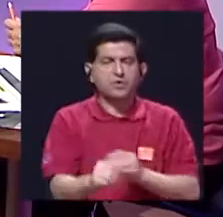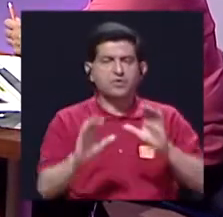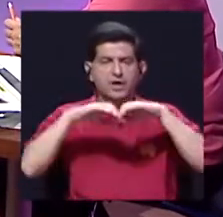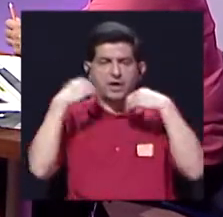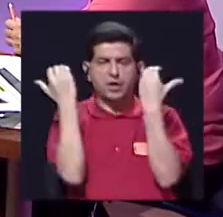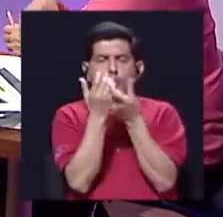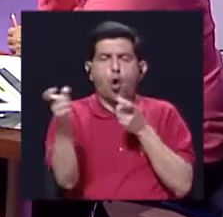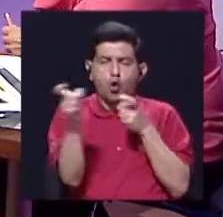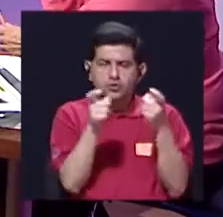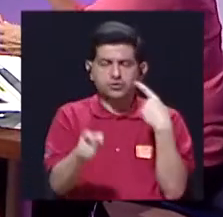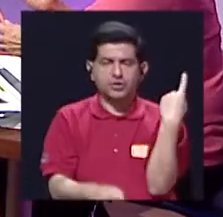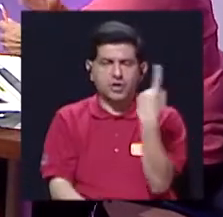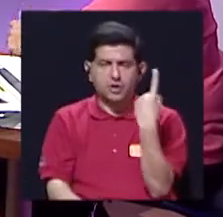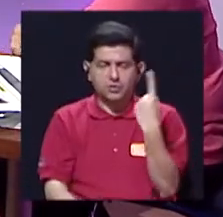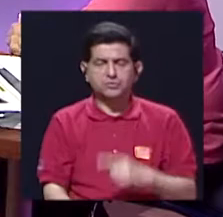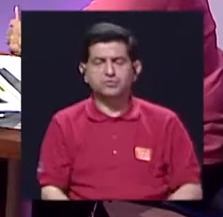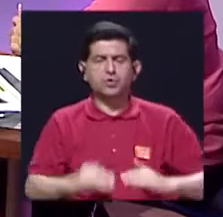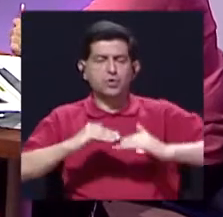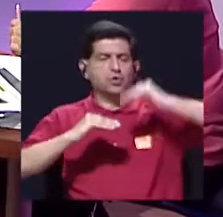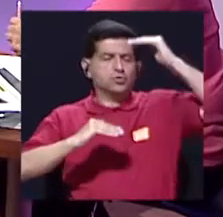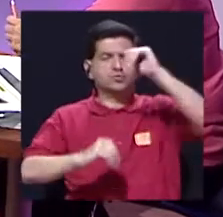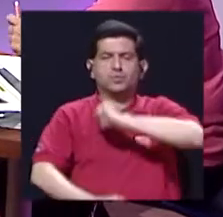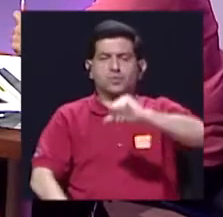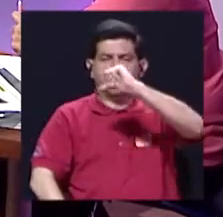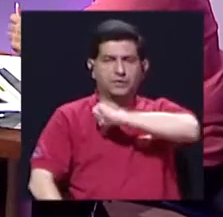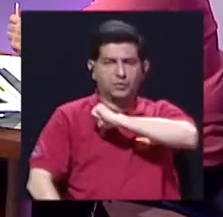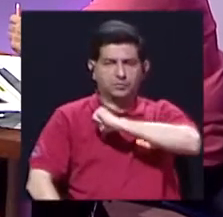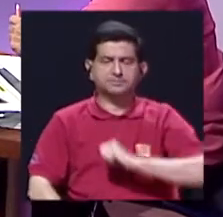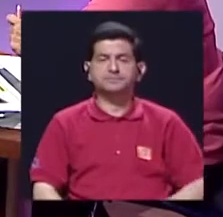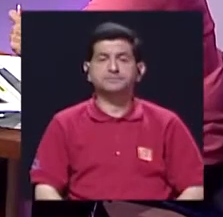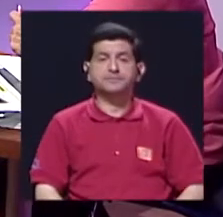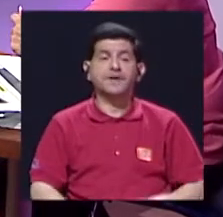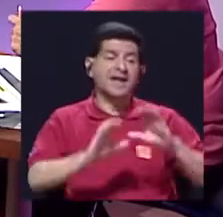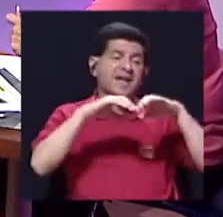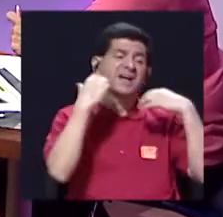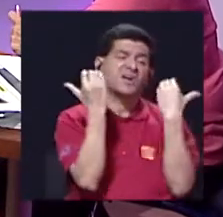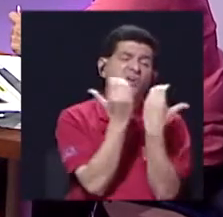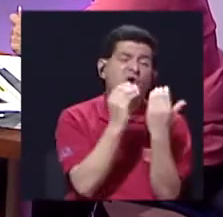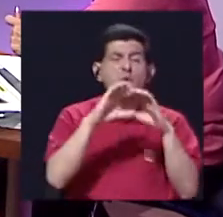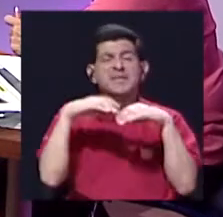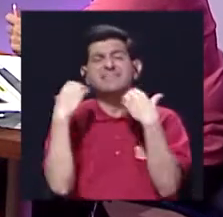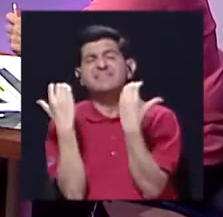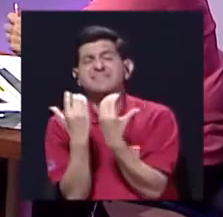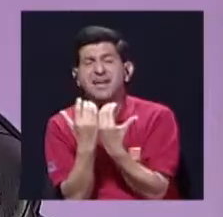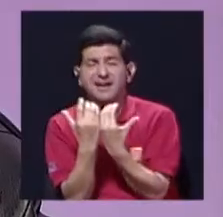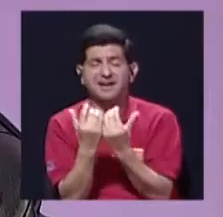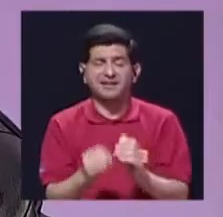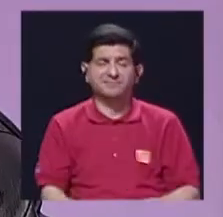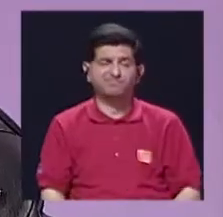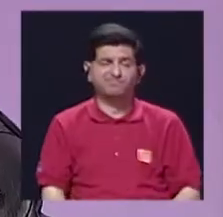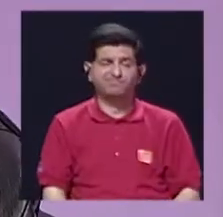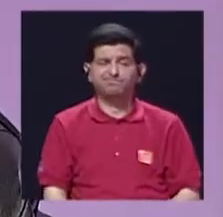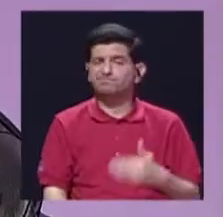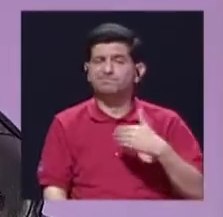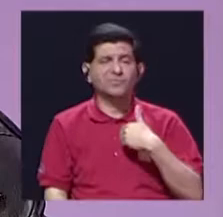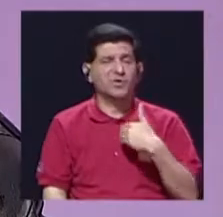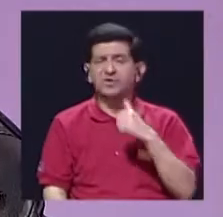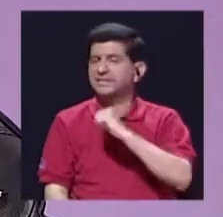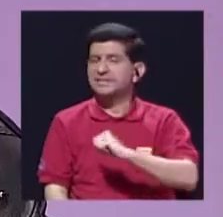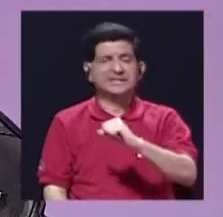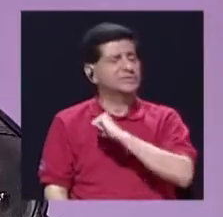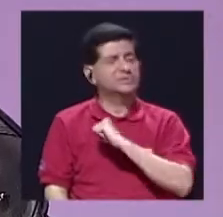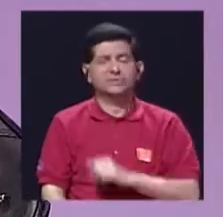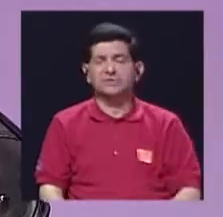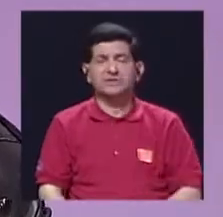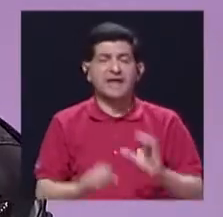administración es el que tiene la máxima autoridad. Y entonces los comités no tienen la autoridad. Y